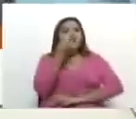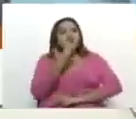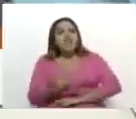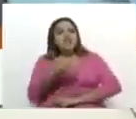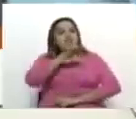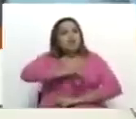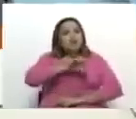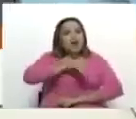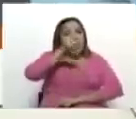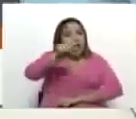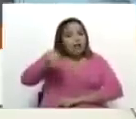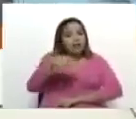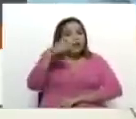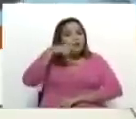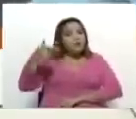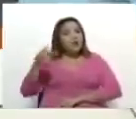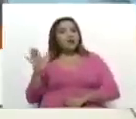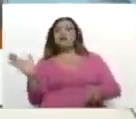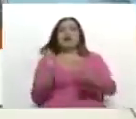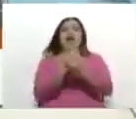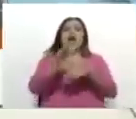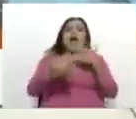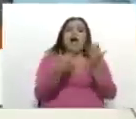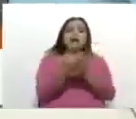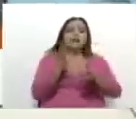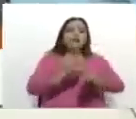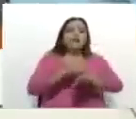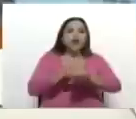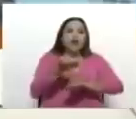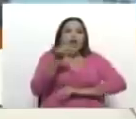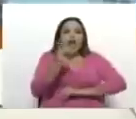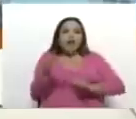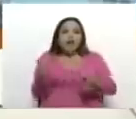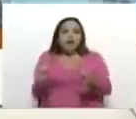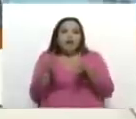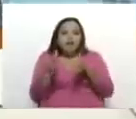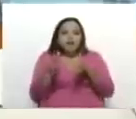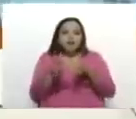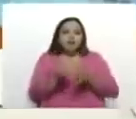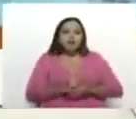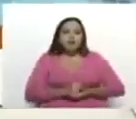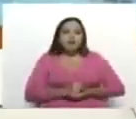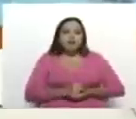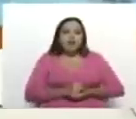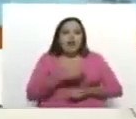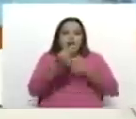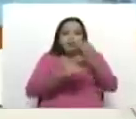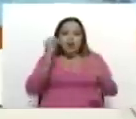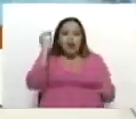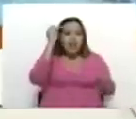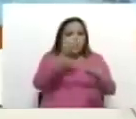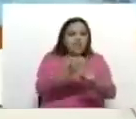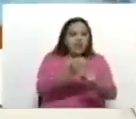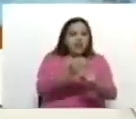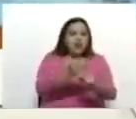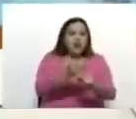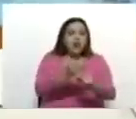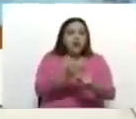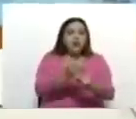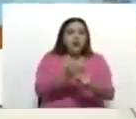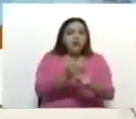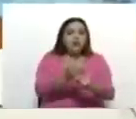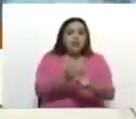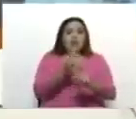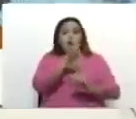que este pueblo había conquistado hasta el punto de que habíamos logrado derrotar llegar a las metas del milenio diez años antes